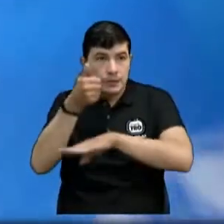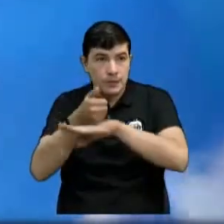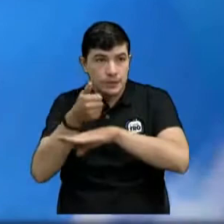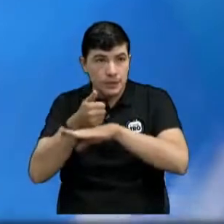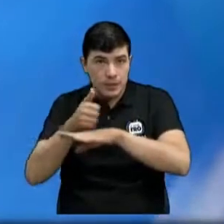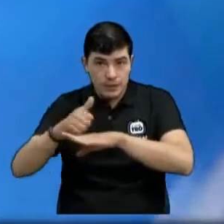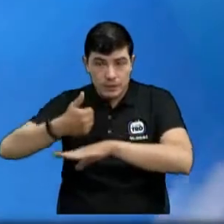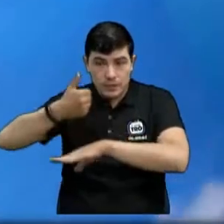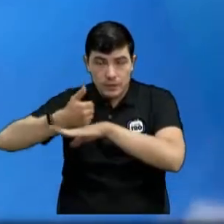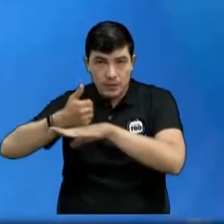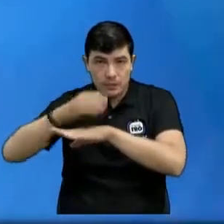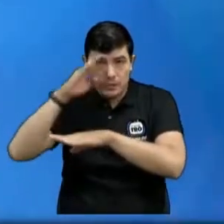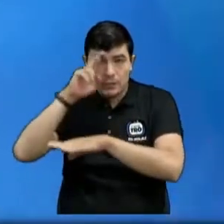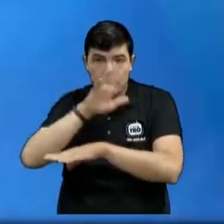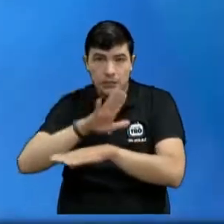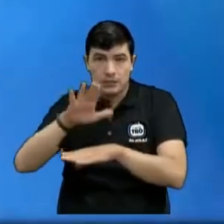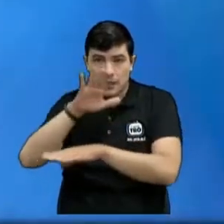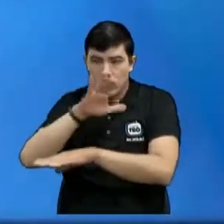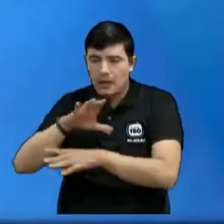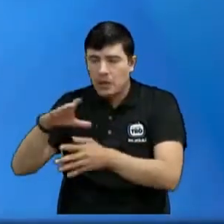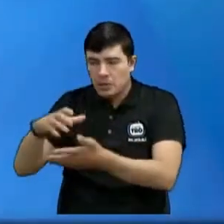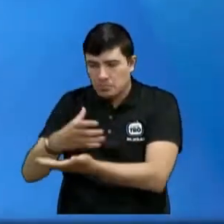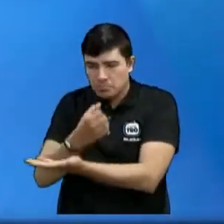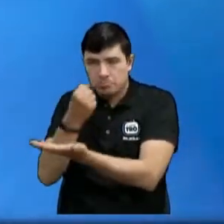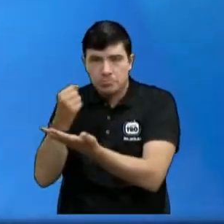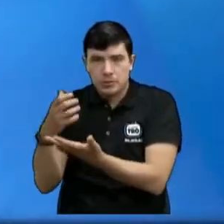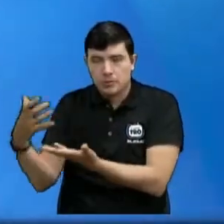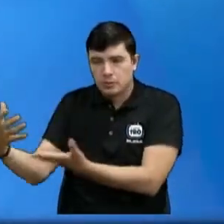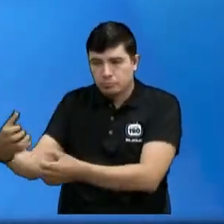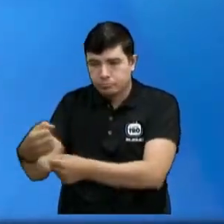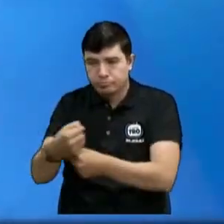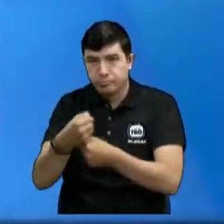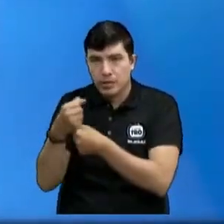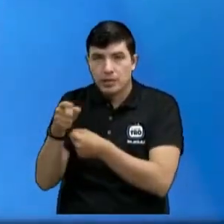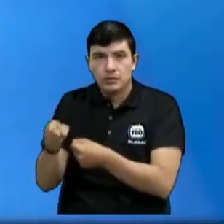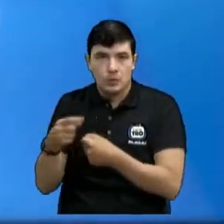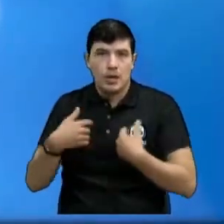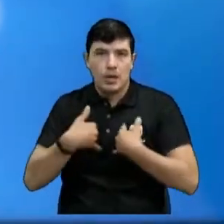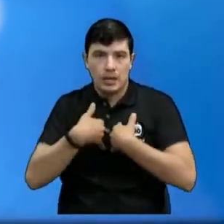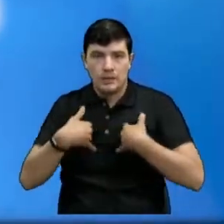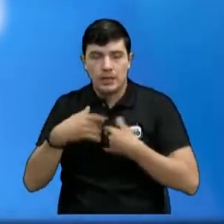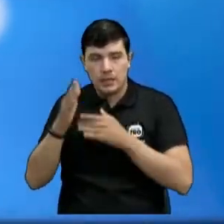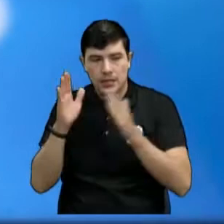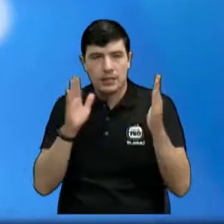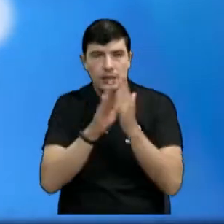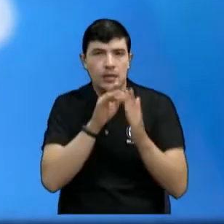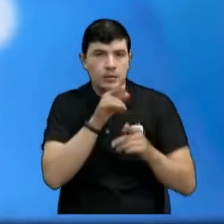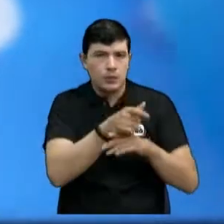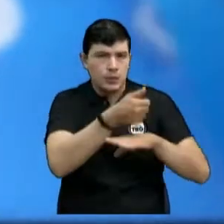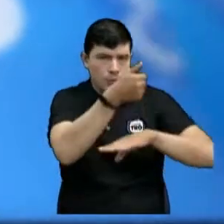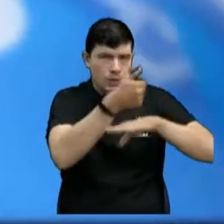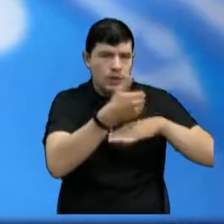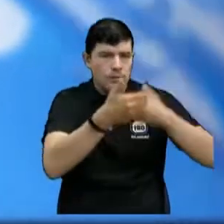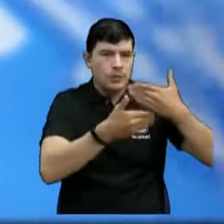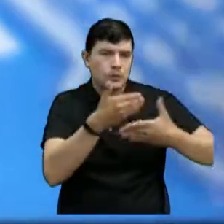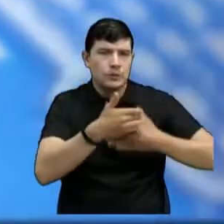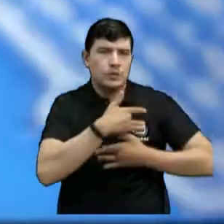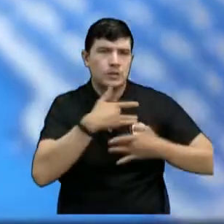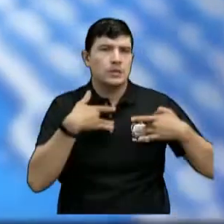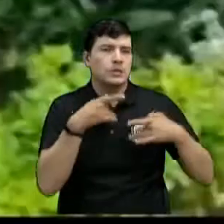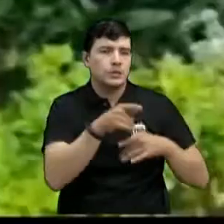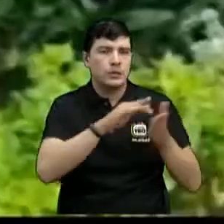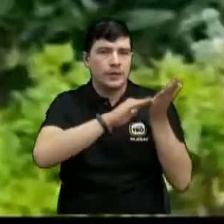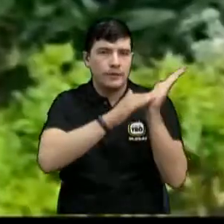del incidente y aprendieron a la mascota para ponerla a disposición de las autoridades de salud de Floridablanca. La